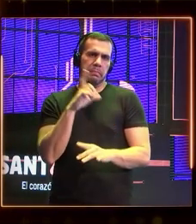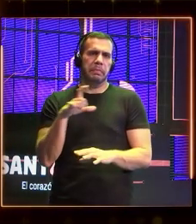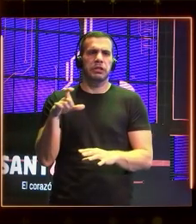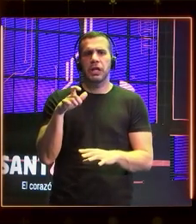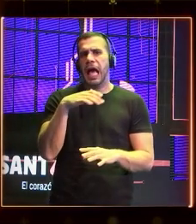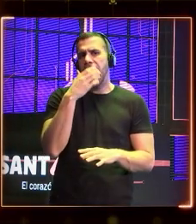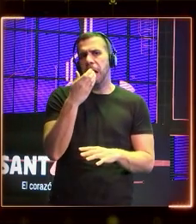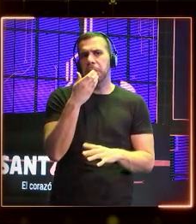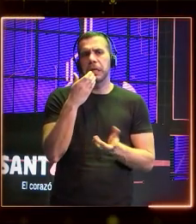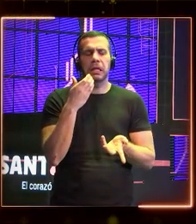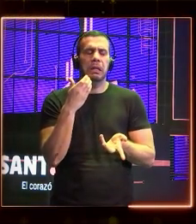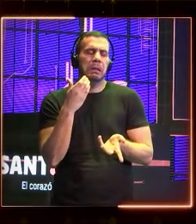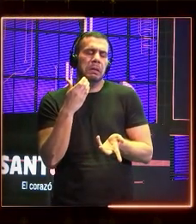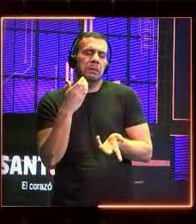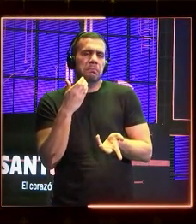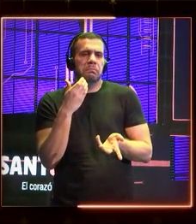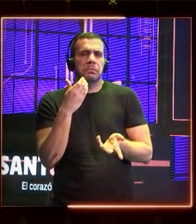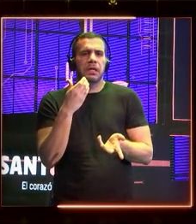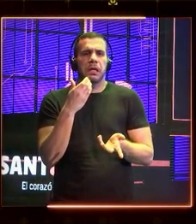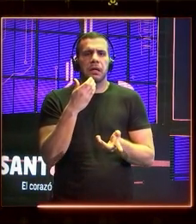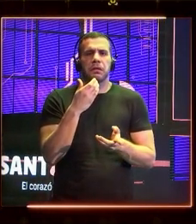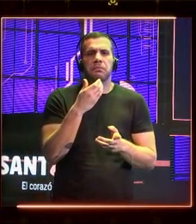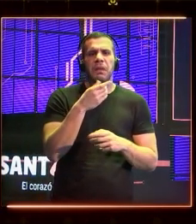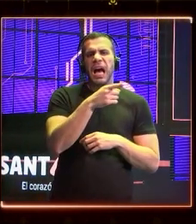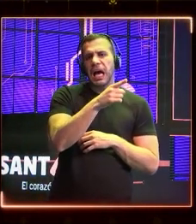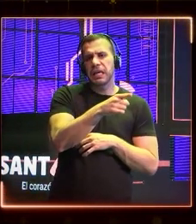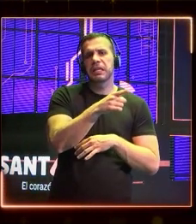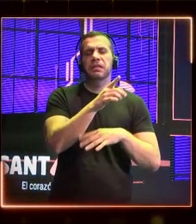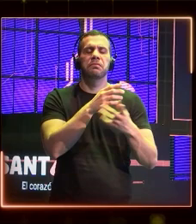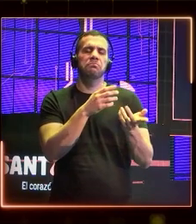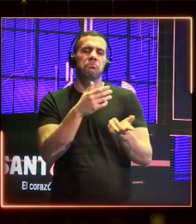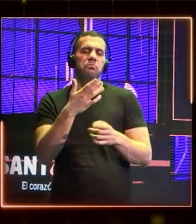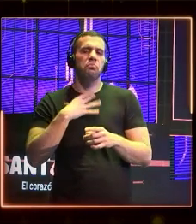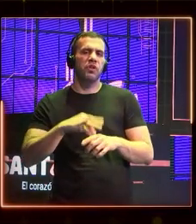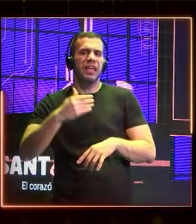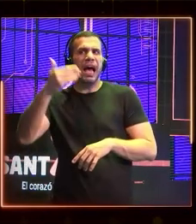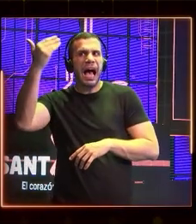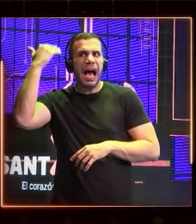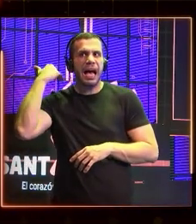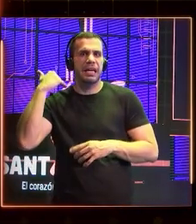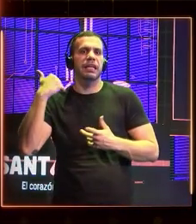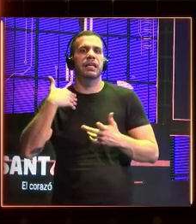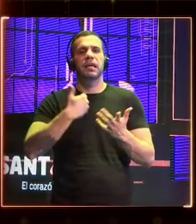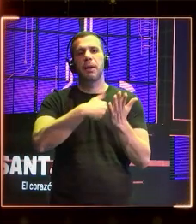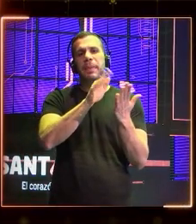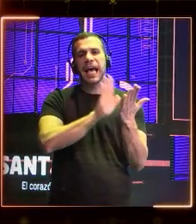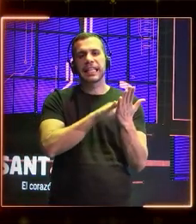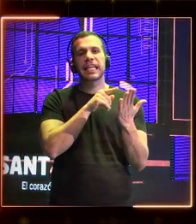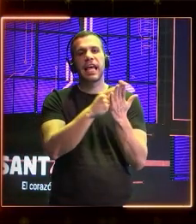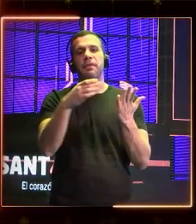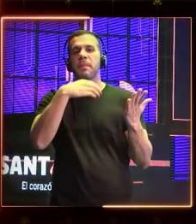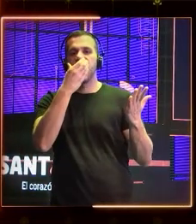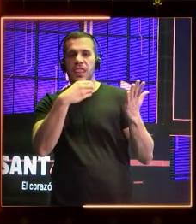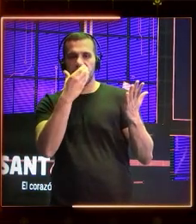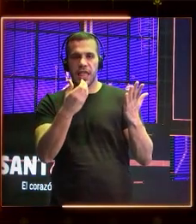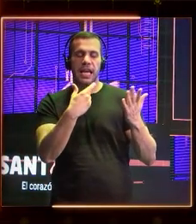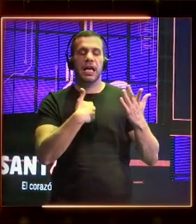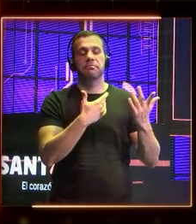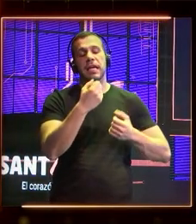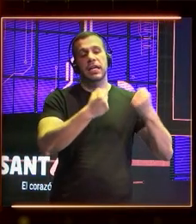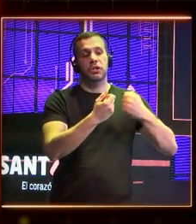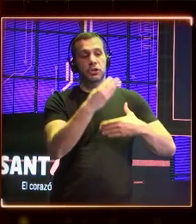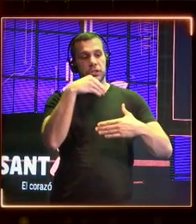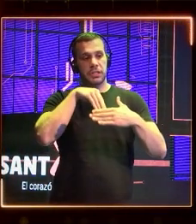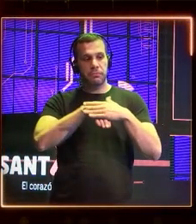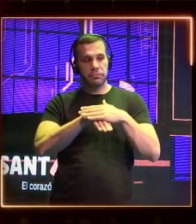gente que realmente teníamos un un mac En aquel momento tenemos las pegatinas de las manzanas en el coche cuando íamos en los semáforos